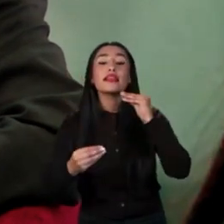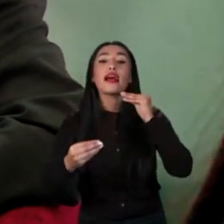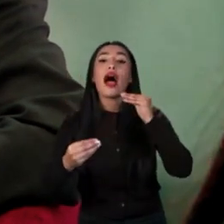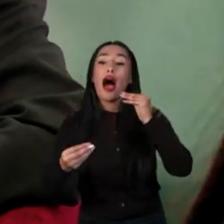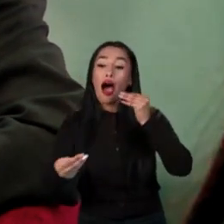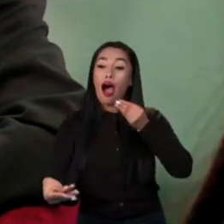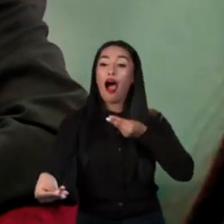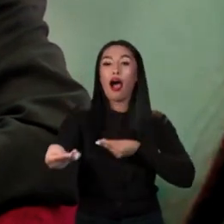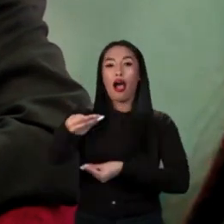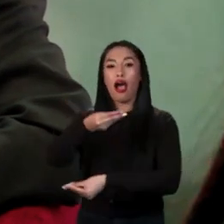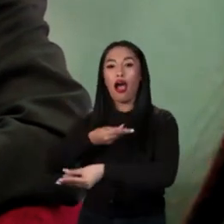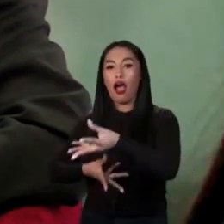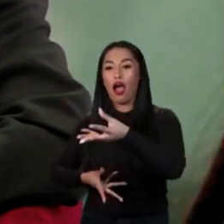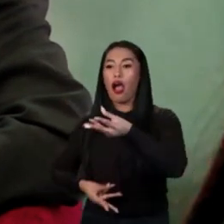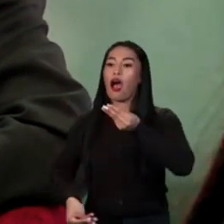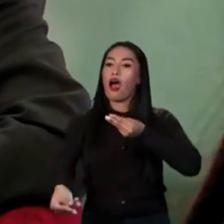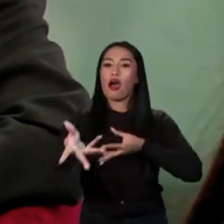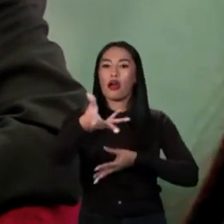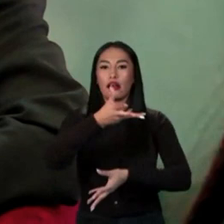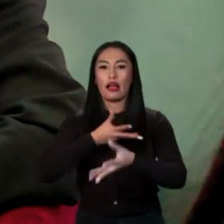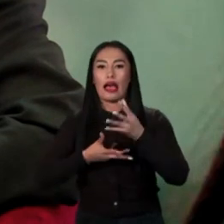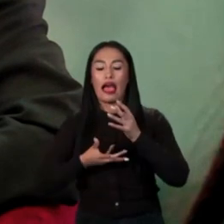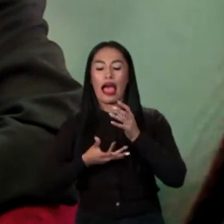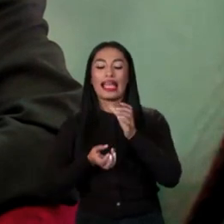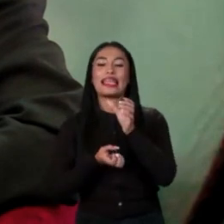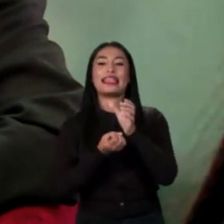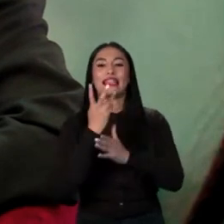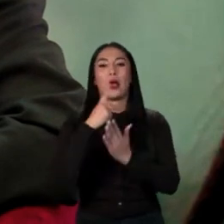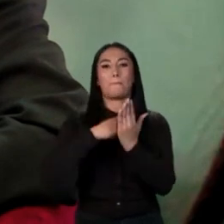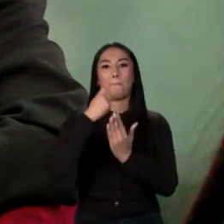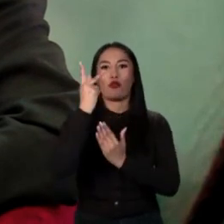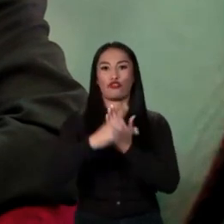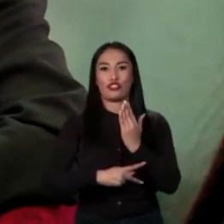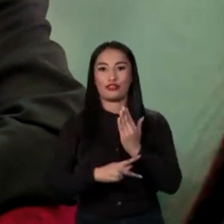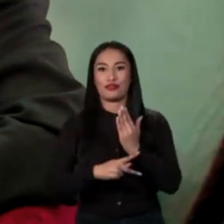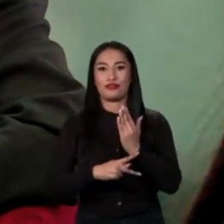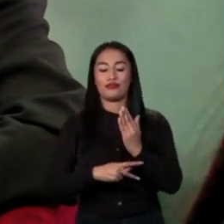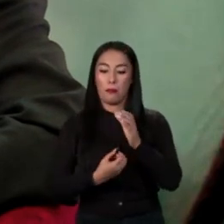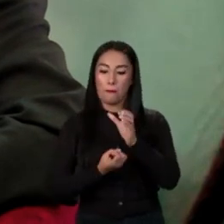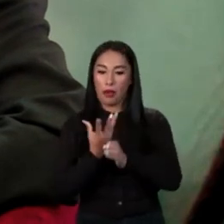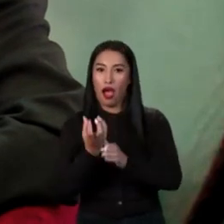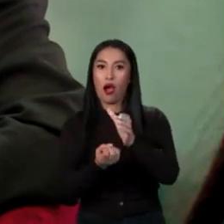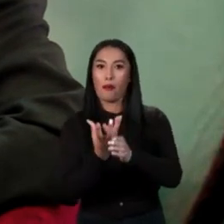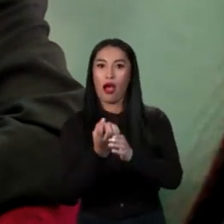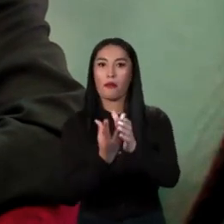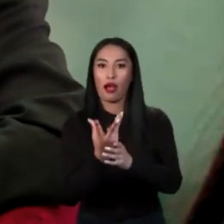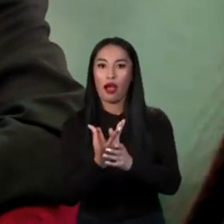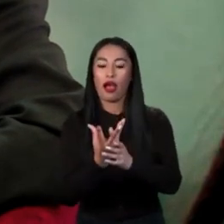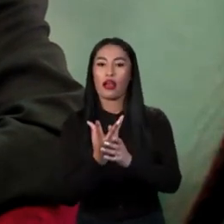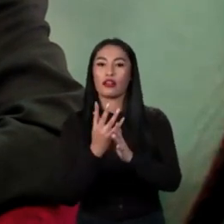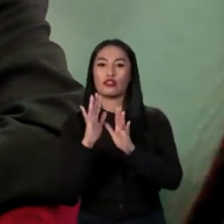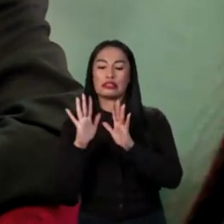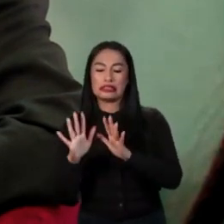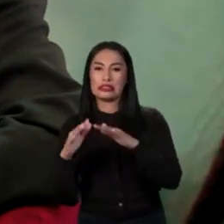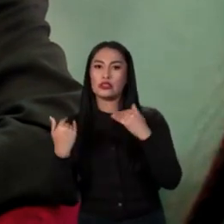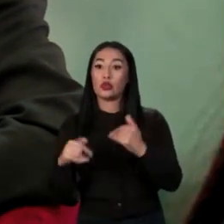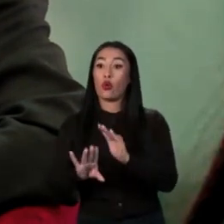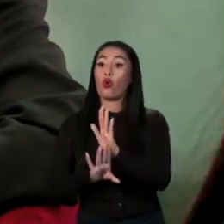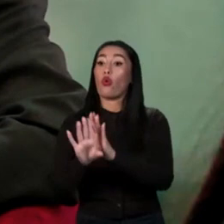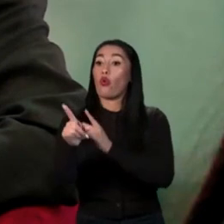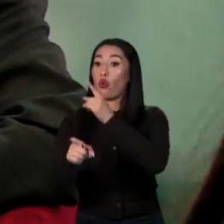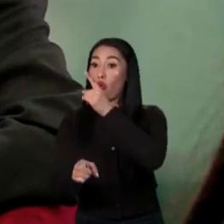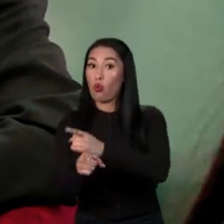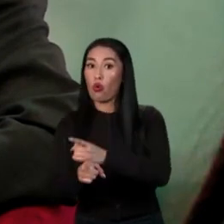de formular proyectos, incluso proyectos que van surgiendo también no solamente de casos de éxito, sino también